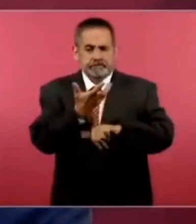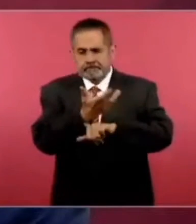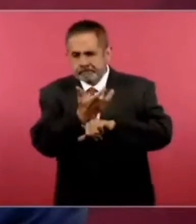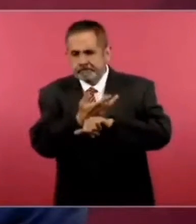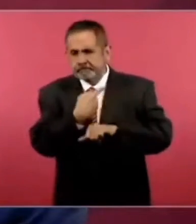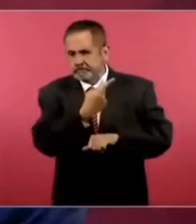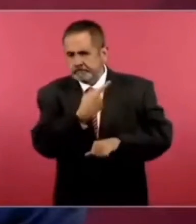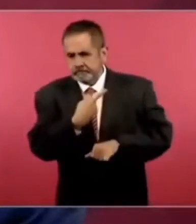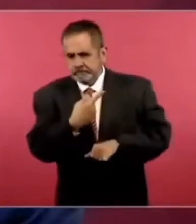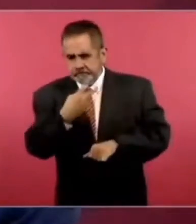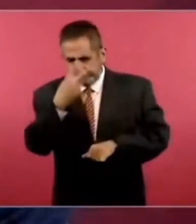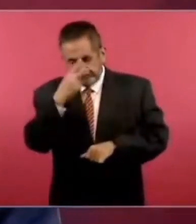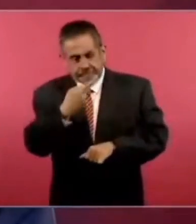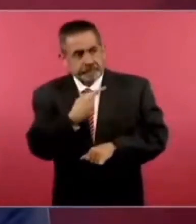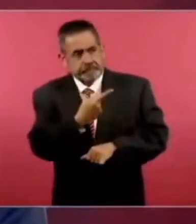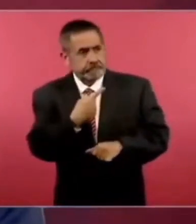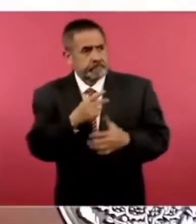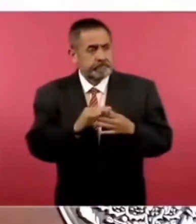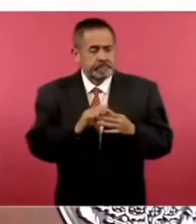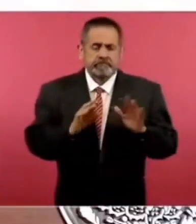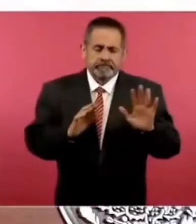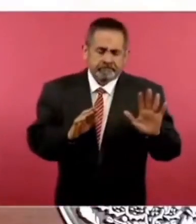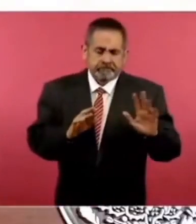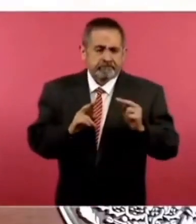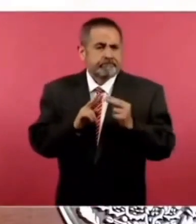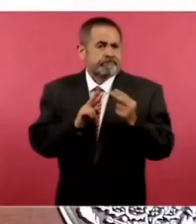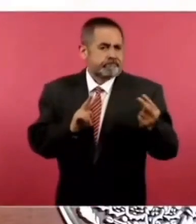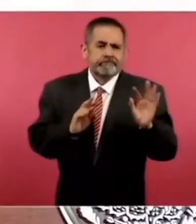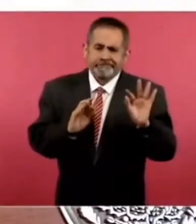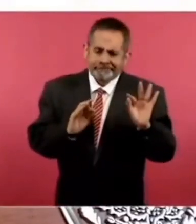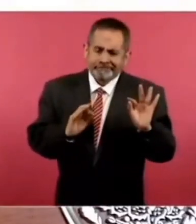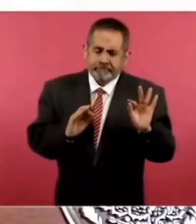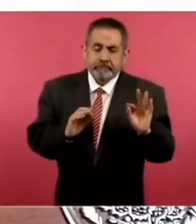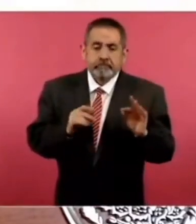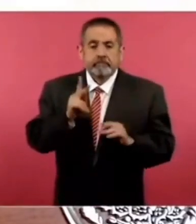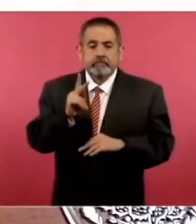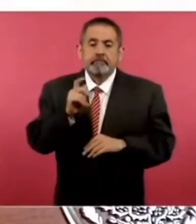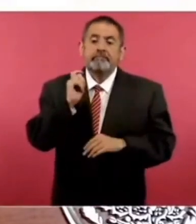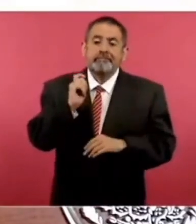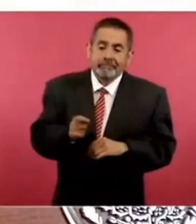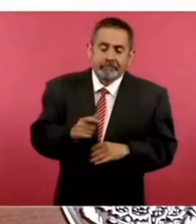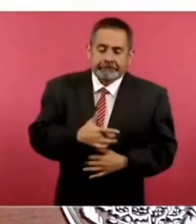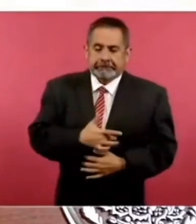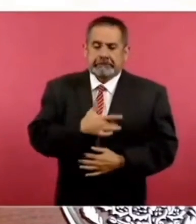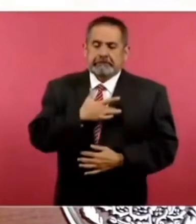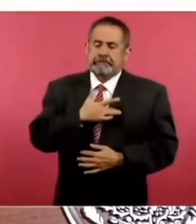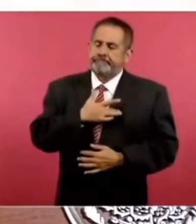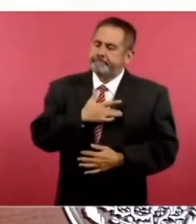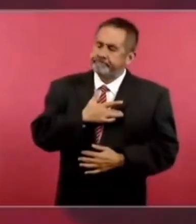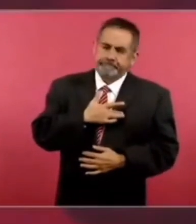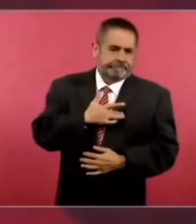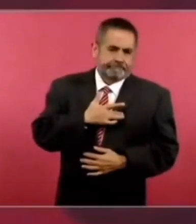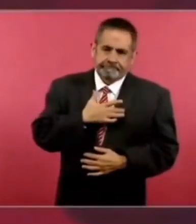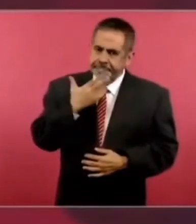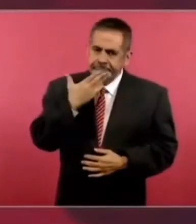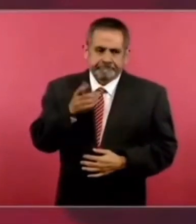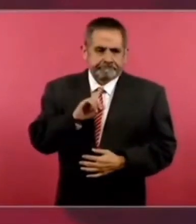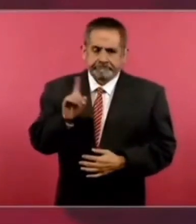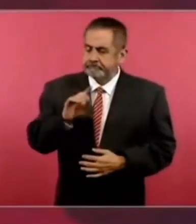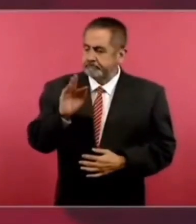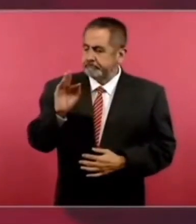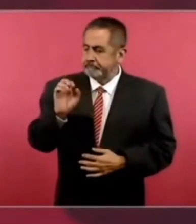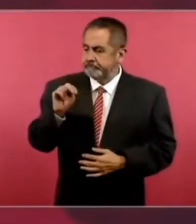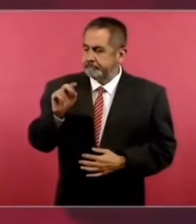comerciales o de nuestra vecindad, es un asunto humanitario.